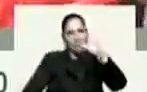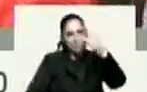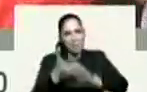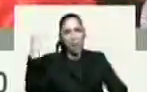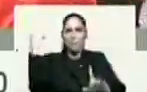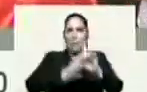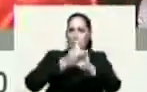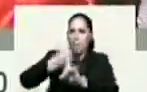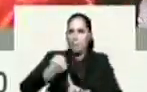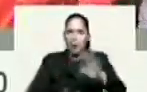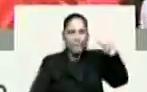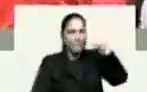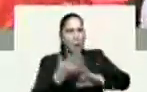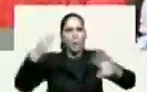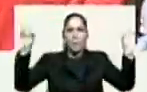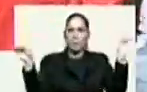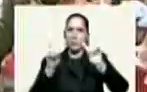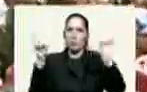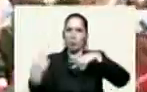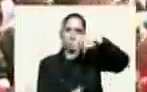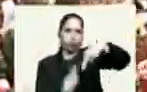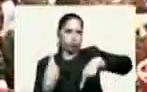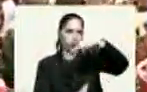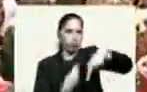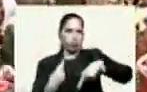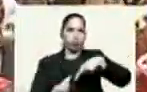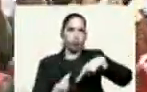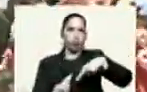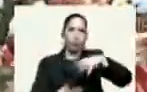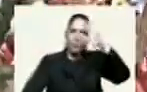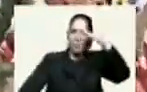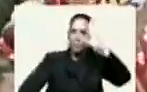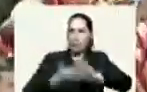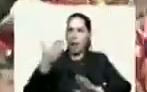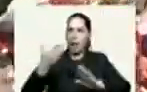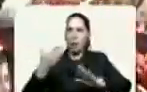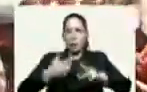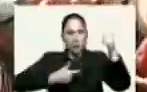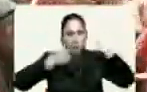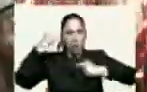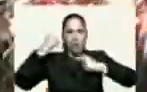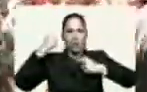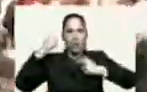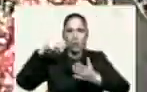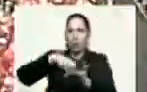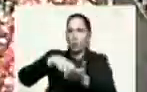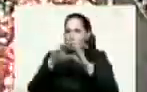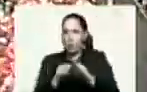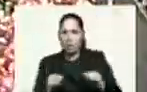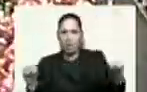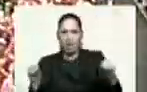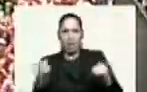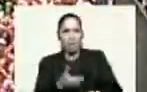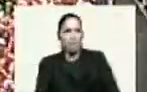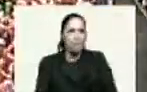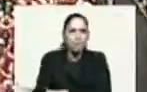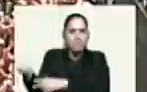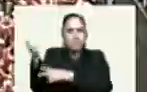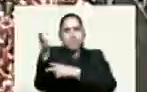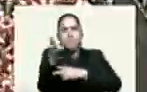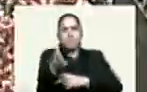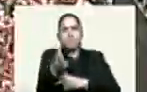batalla, vamos a la victoria revolucionaria, vamos con Hugo Chávez, rodilla en tierra, fusil al